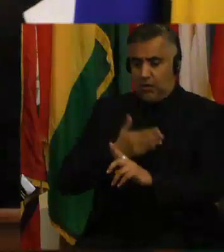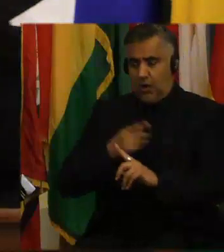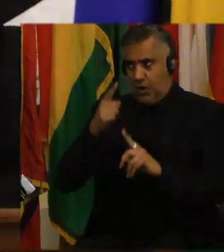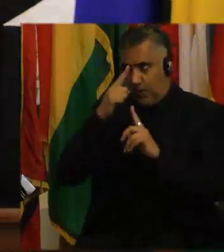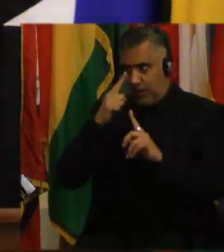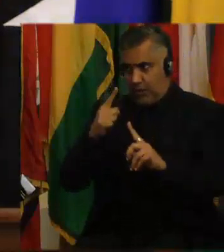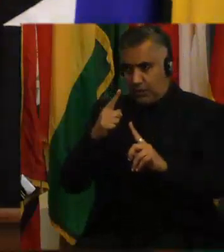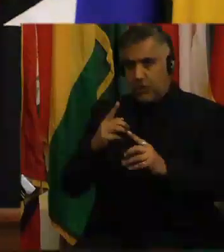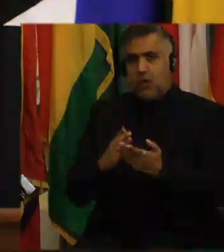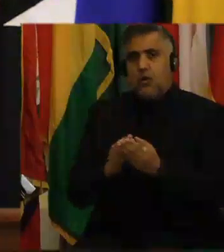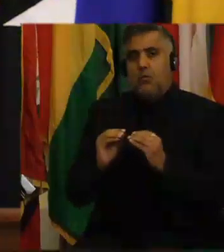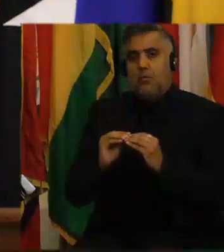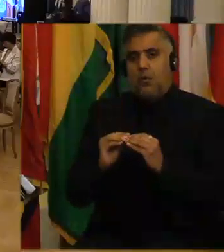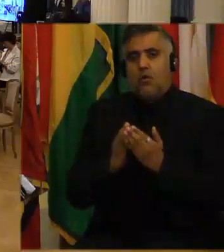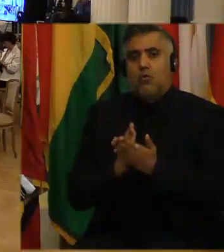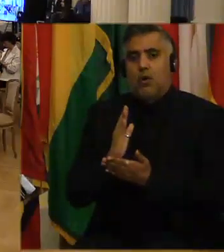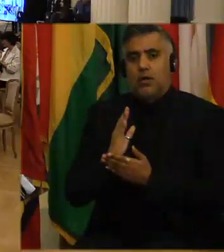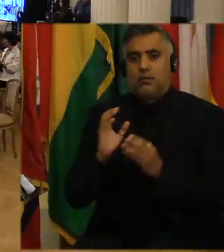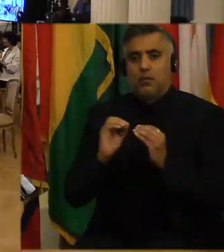Gracias.